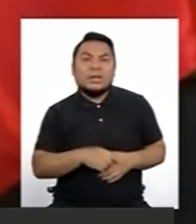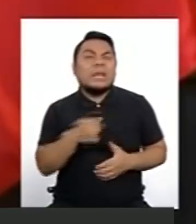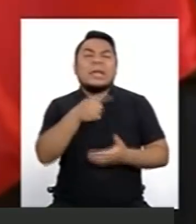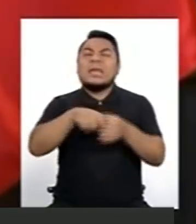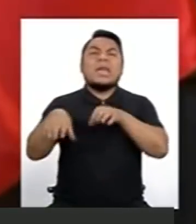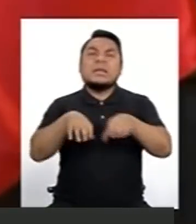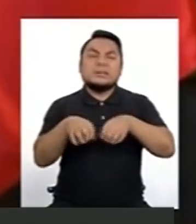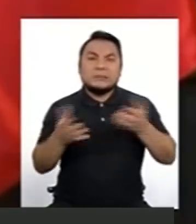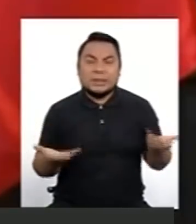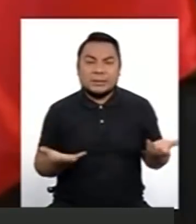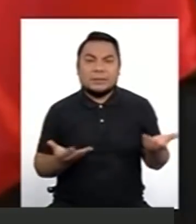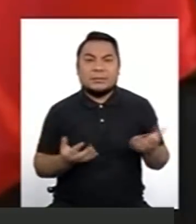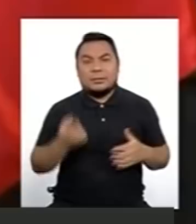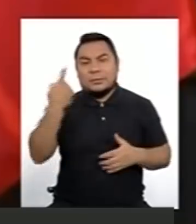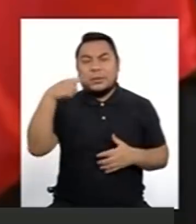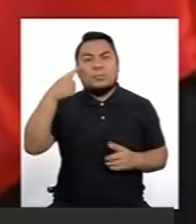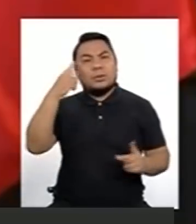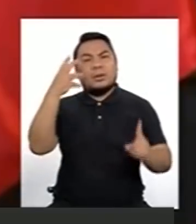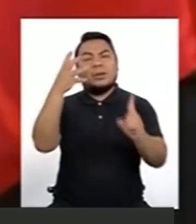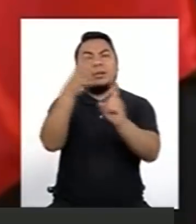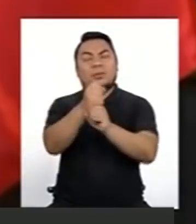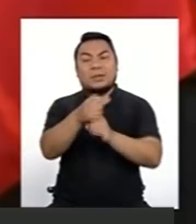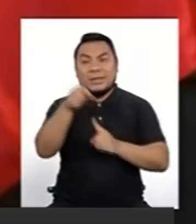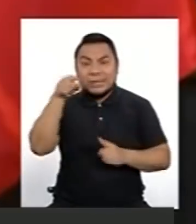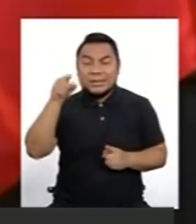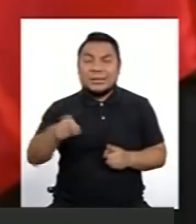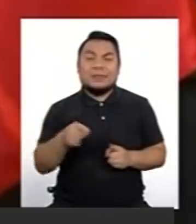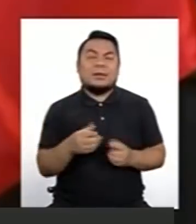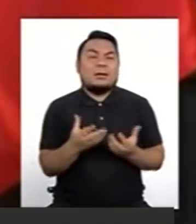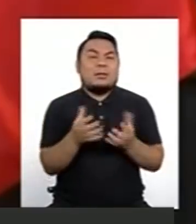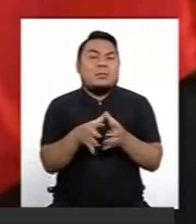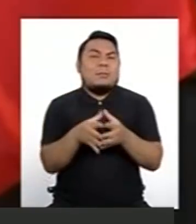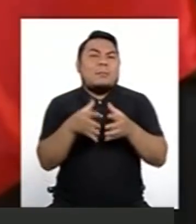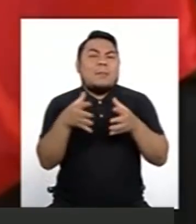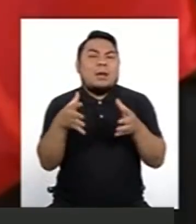a hacer para lograr que esta cantidad aumente?